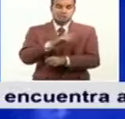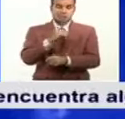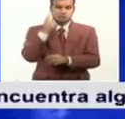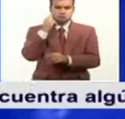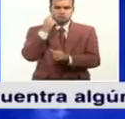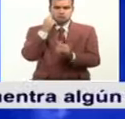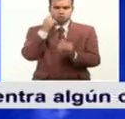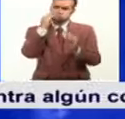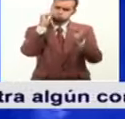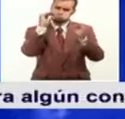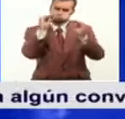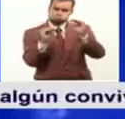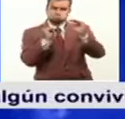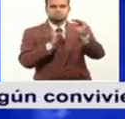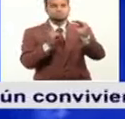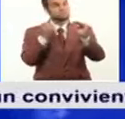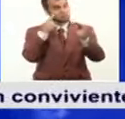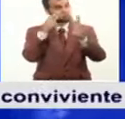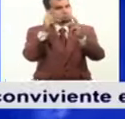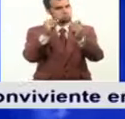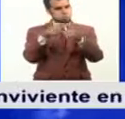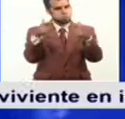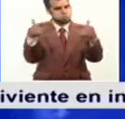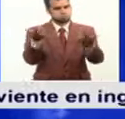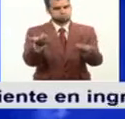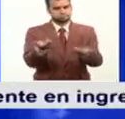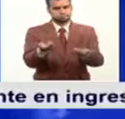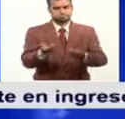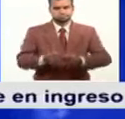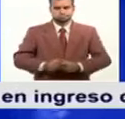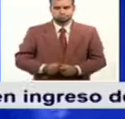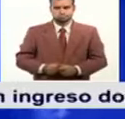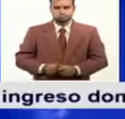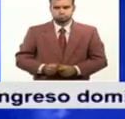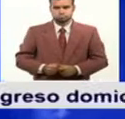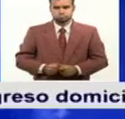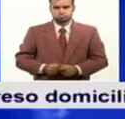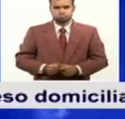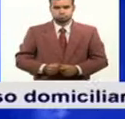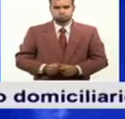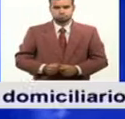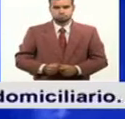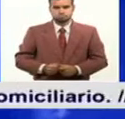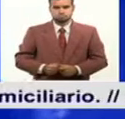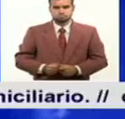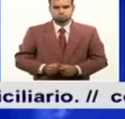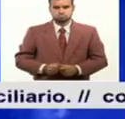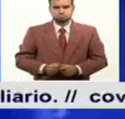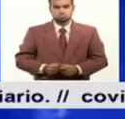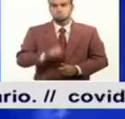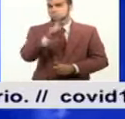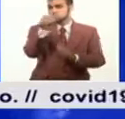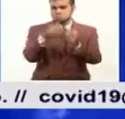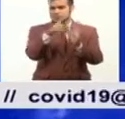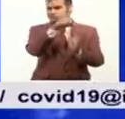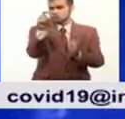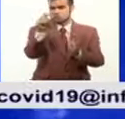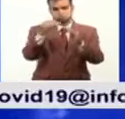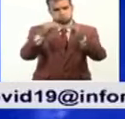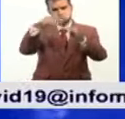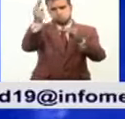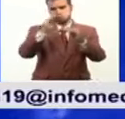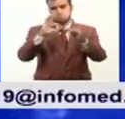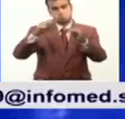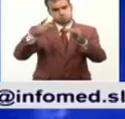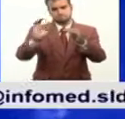una cifra elevada, por encima de los 1.100 nuevamente. Y podemos también